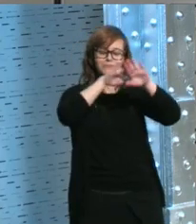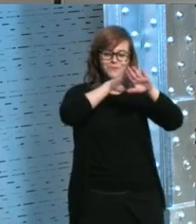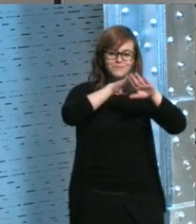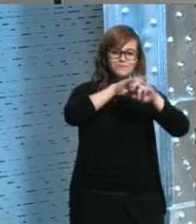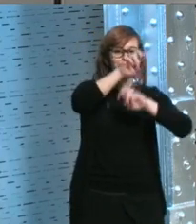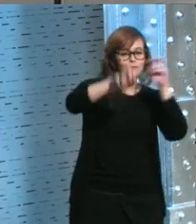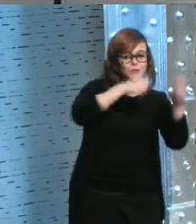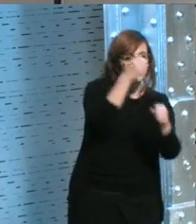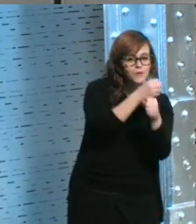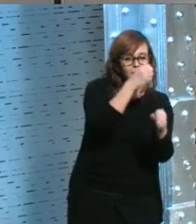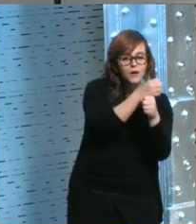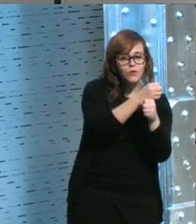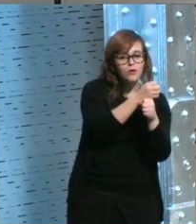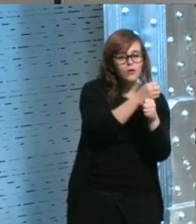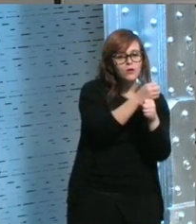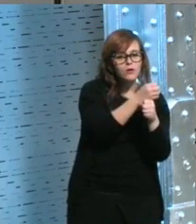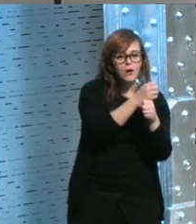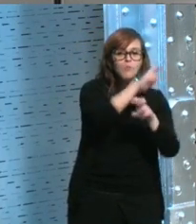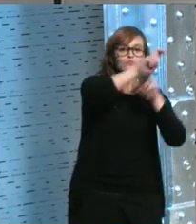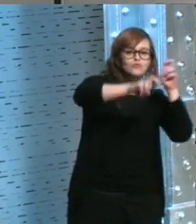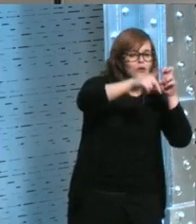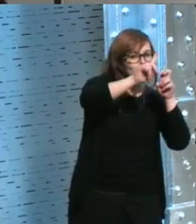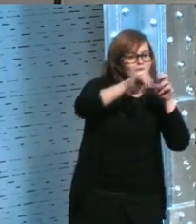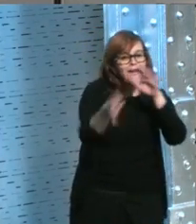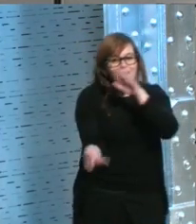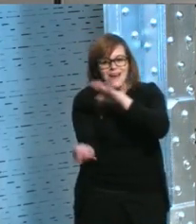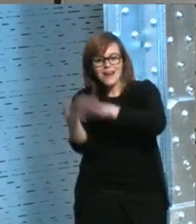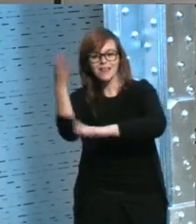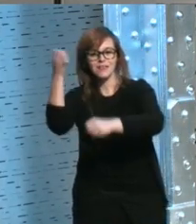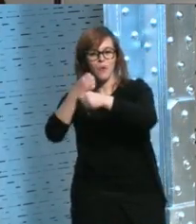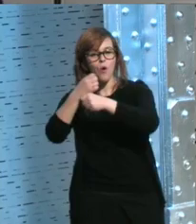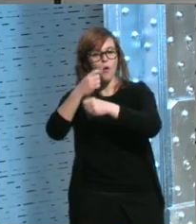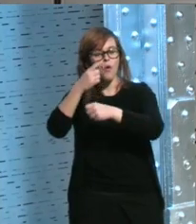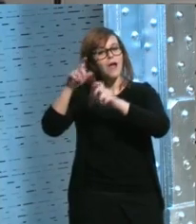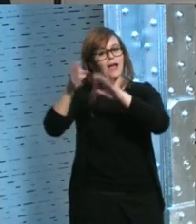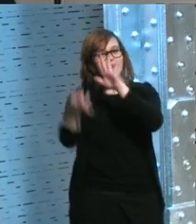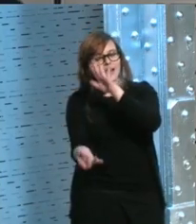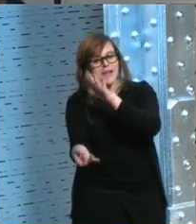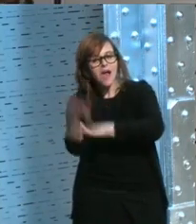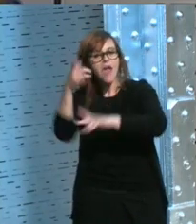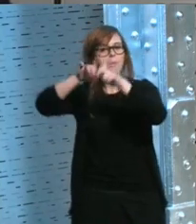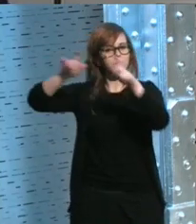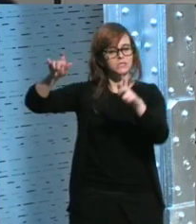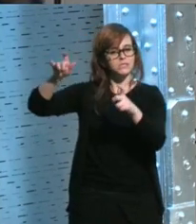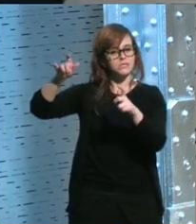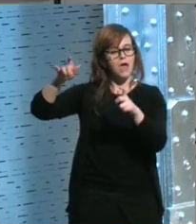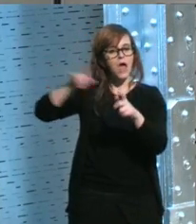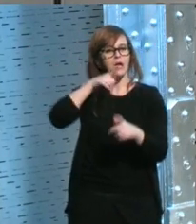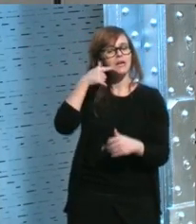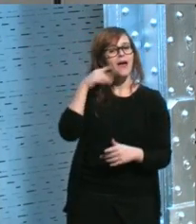trabajo, y yo quisiera que pensara en crear su trabajo, crear una empresa, crear ella está